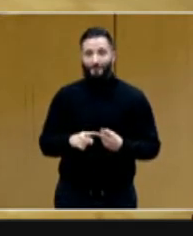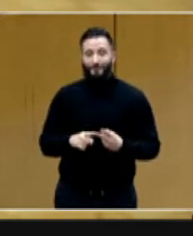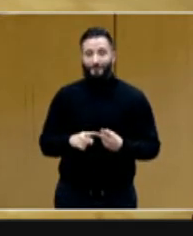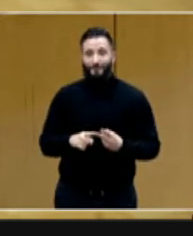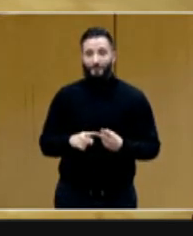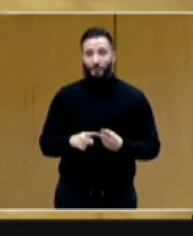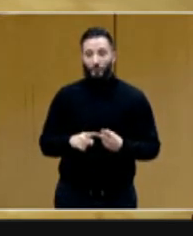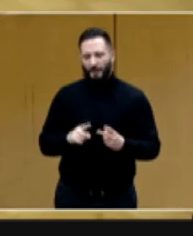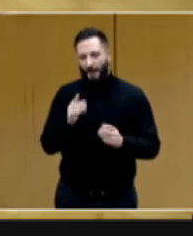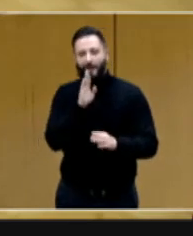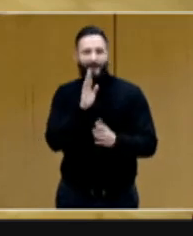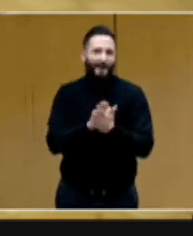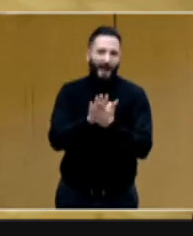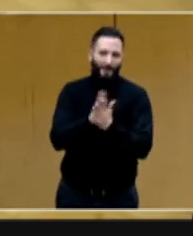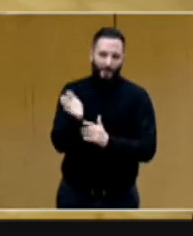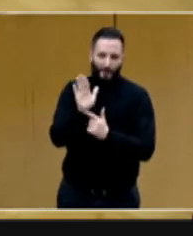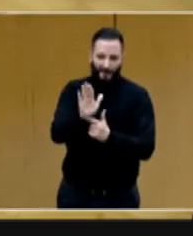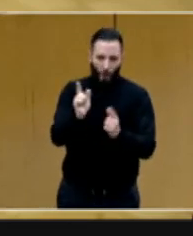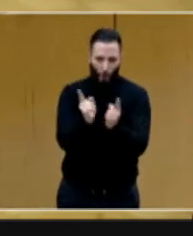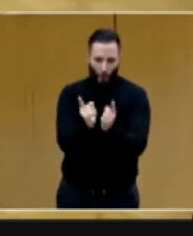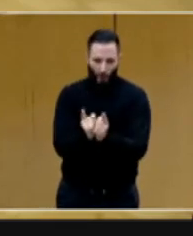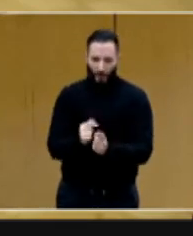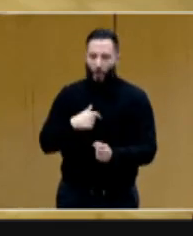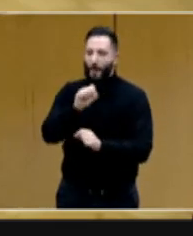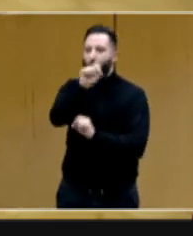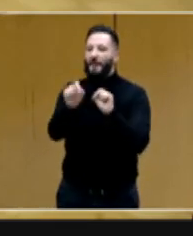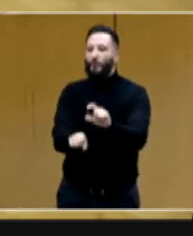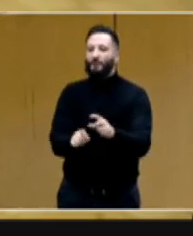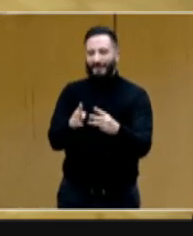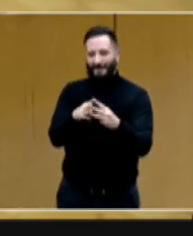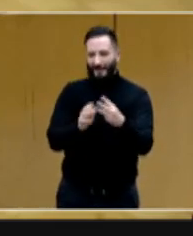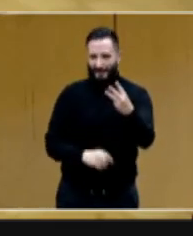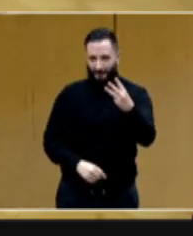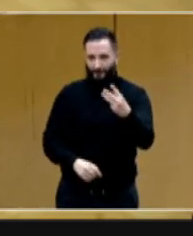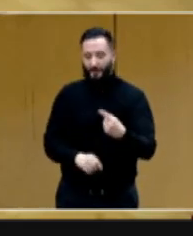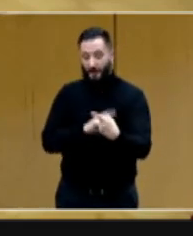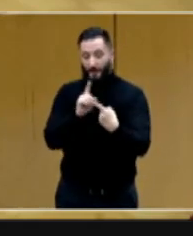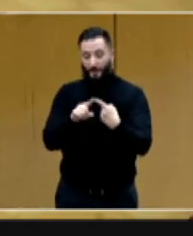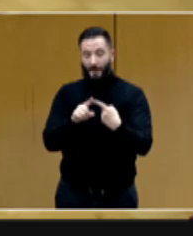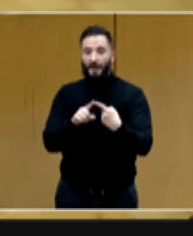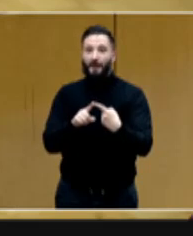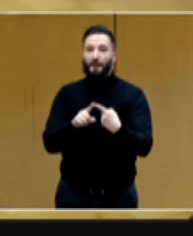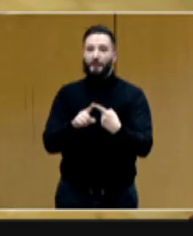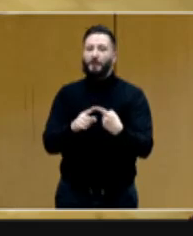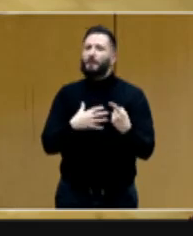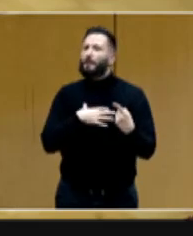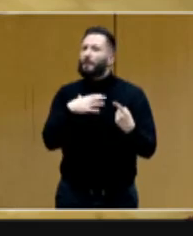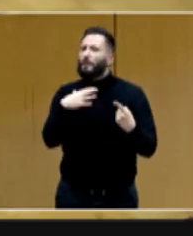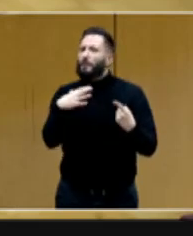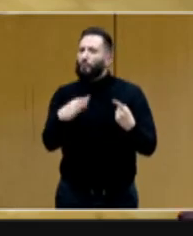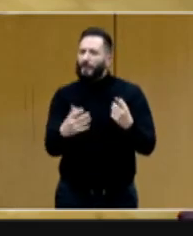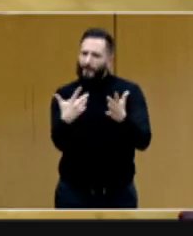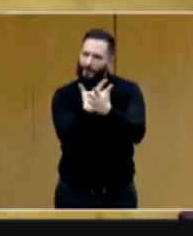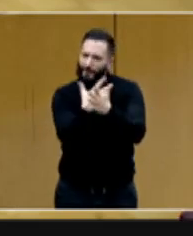introducción que quiere realizar yo tengo tres preguntas para usted la primera es podría detallar la estructura y los elementos